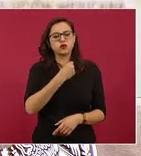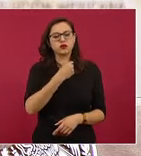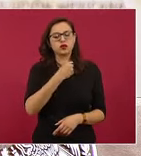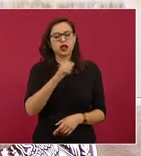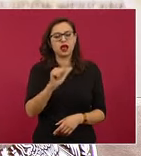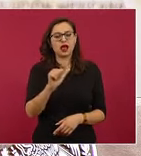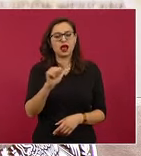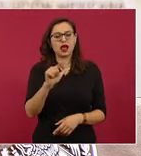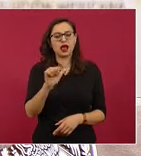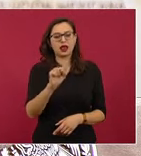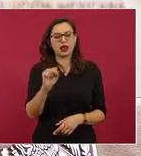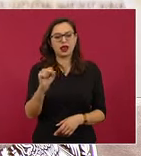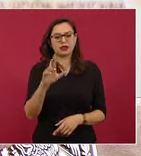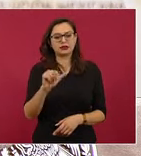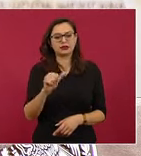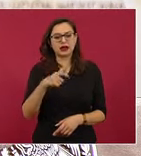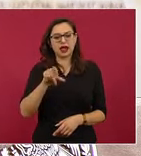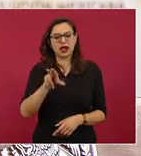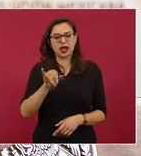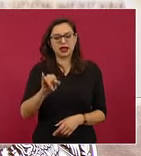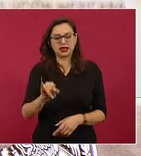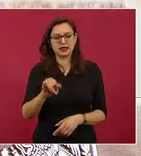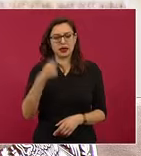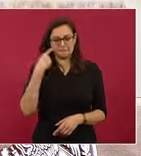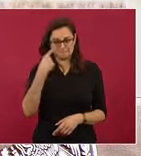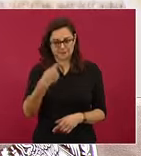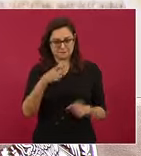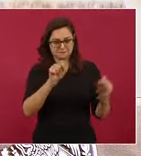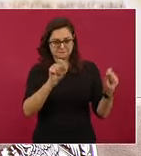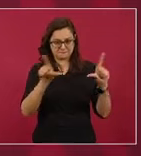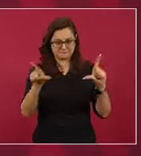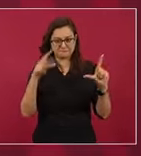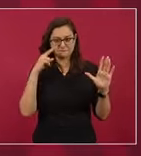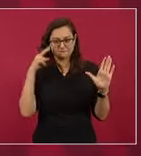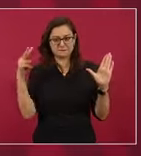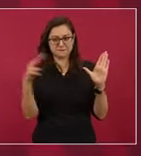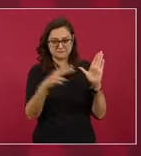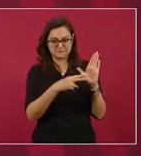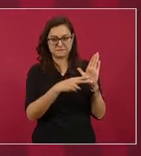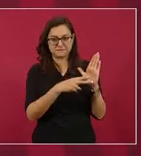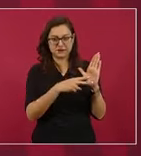Alarraqui. A ver, ponlo. Y vamos a poner el de